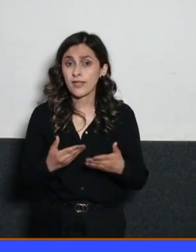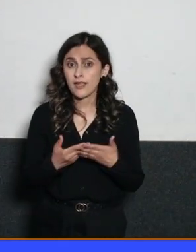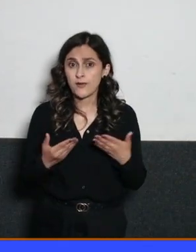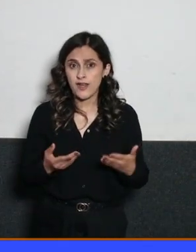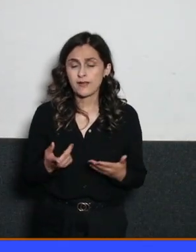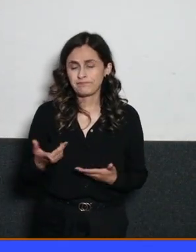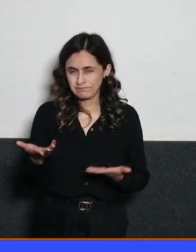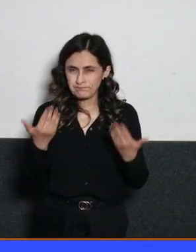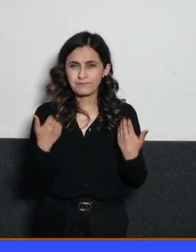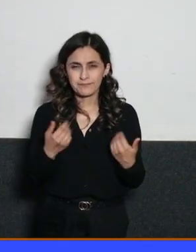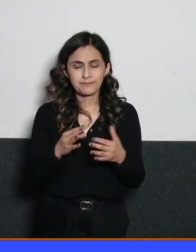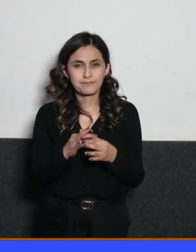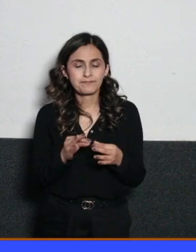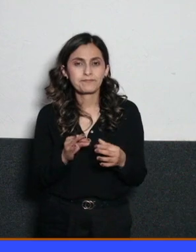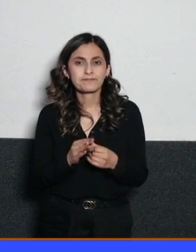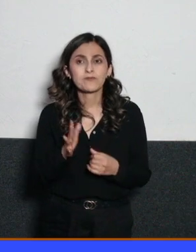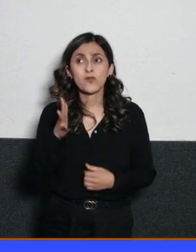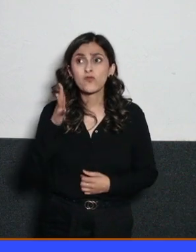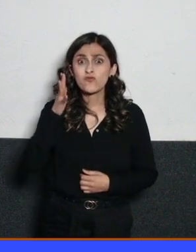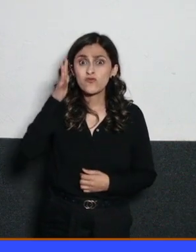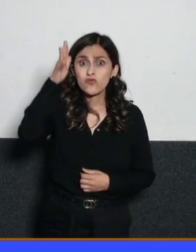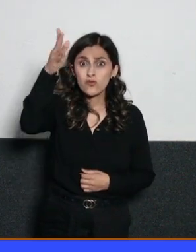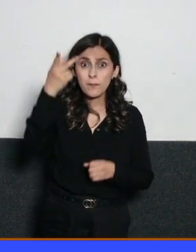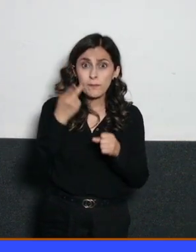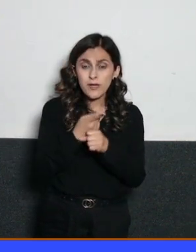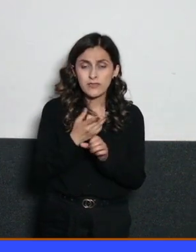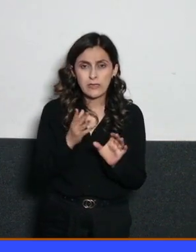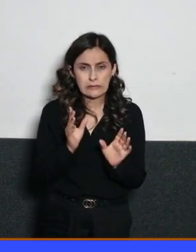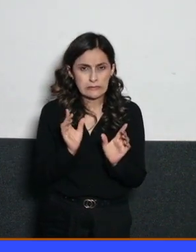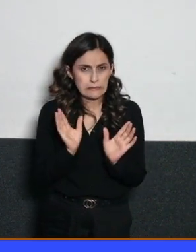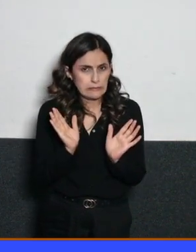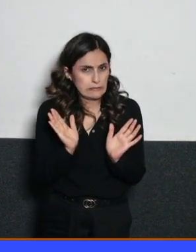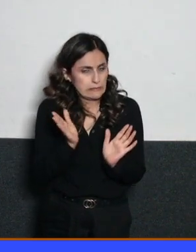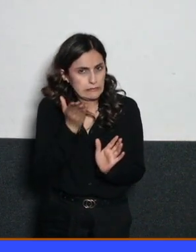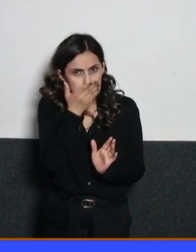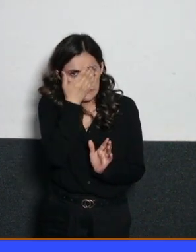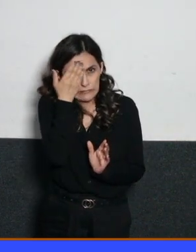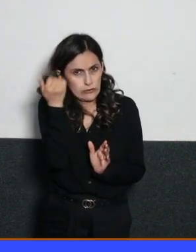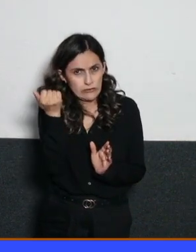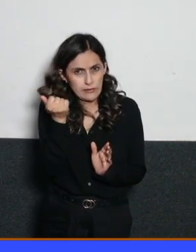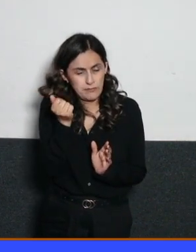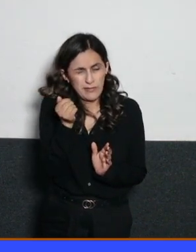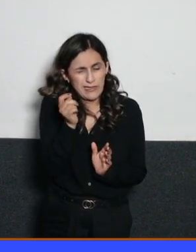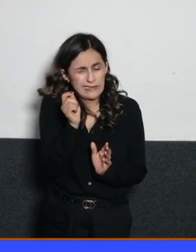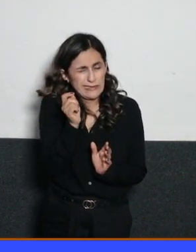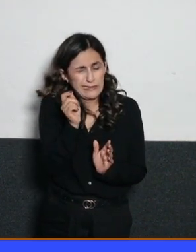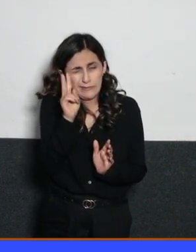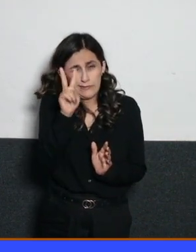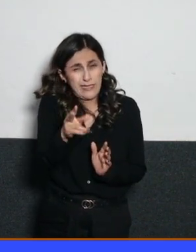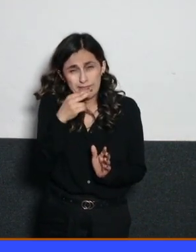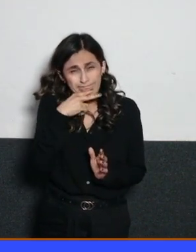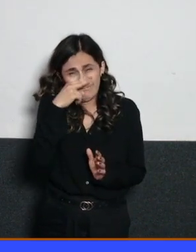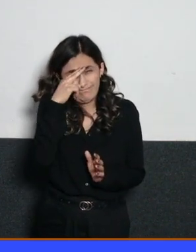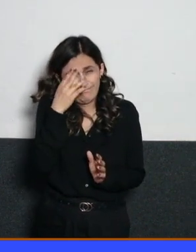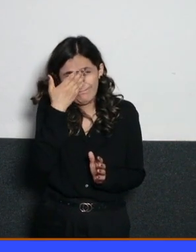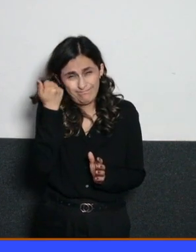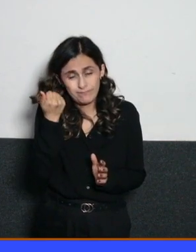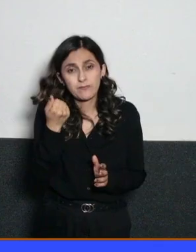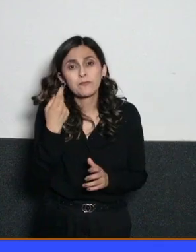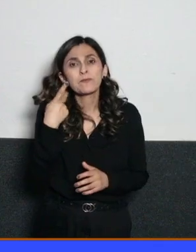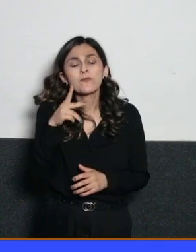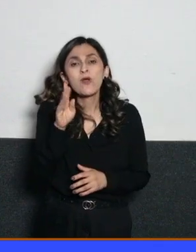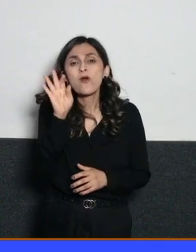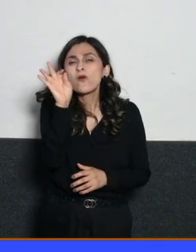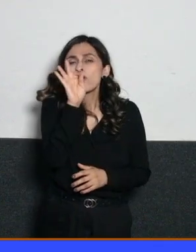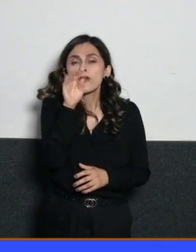hay muy pocas cosas que sabemos del futuro. Muy poquitas. De hecho, casi nada. Pero ¿cuál sería una certidumbre que